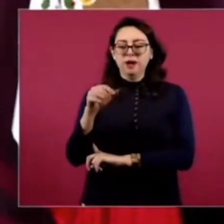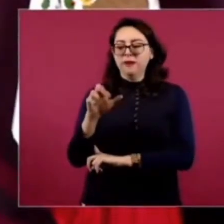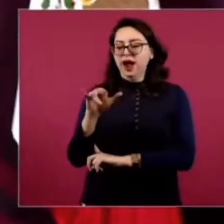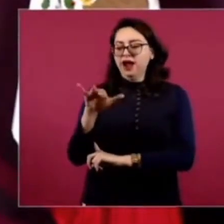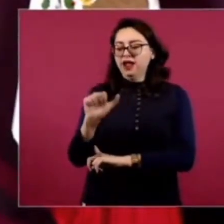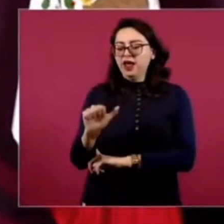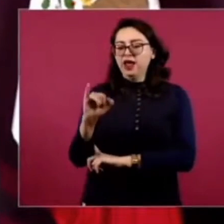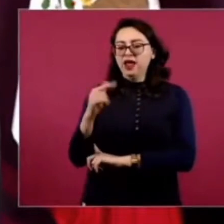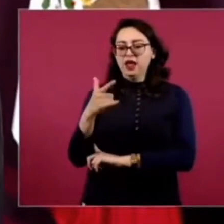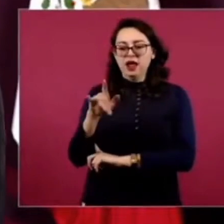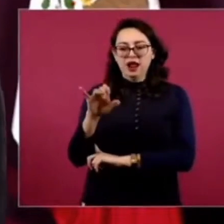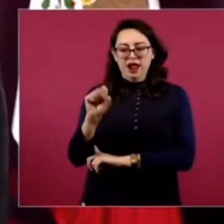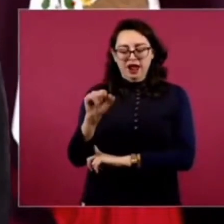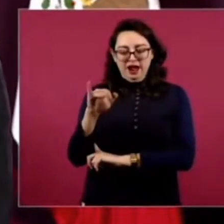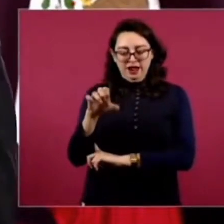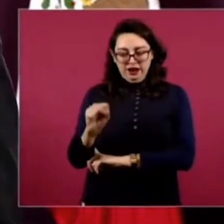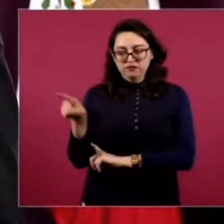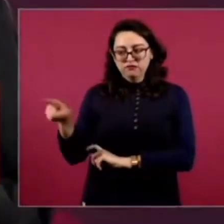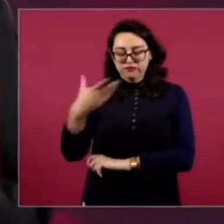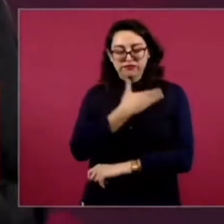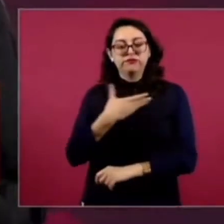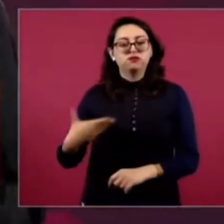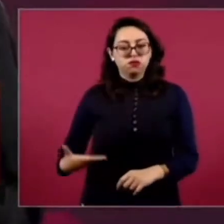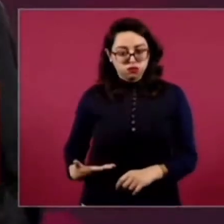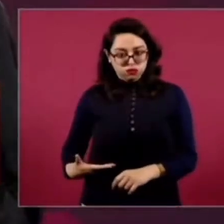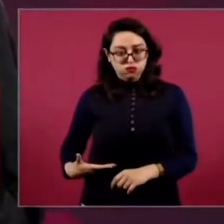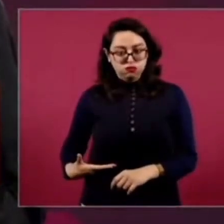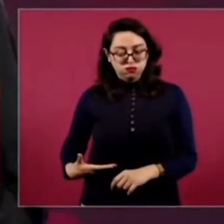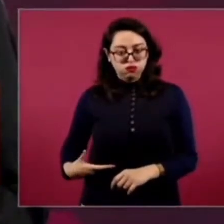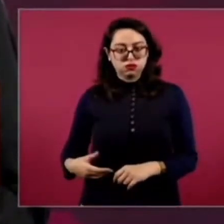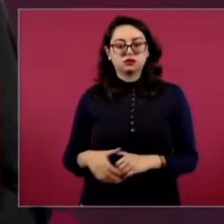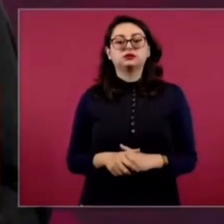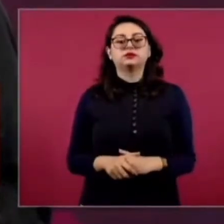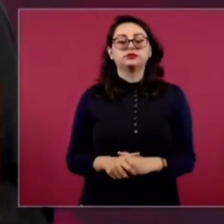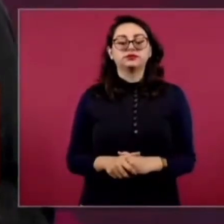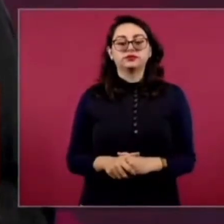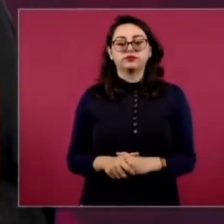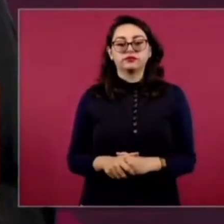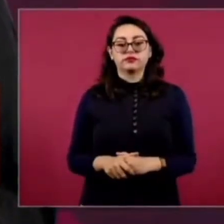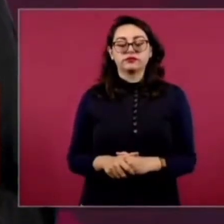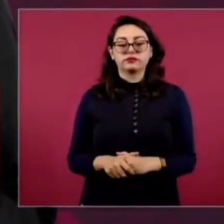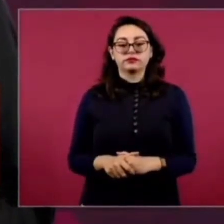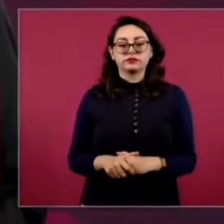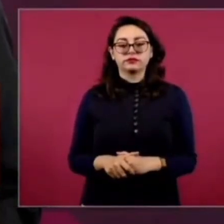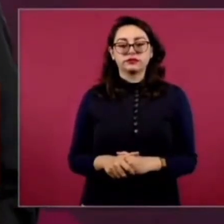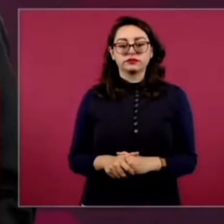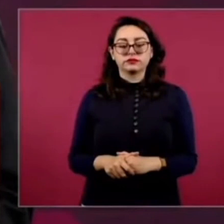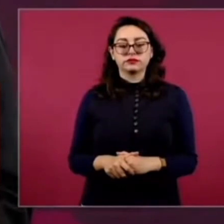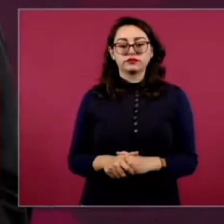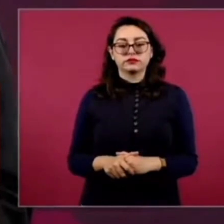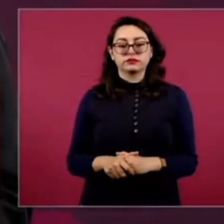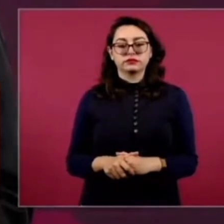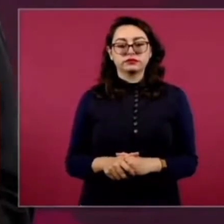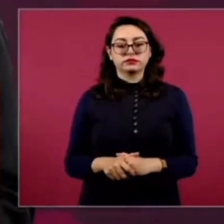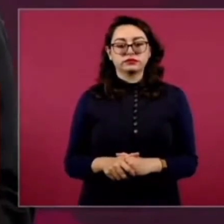Iglesias era presidente de la Corte. Entonces, a él le correspondía